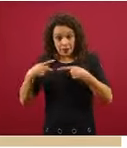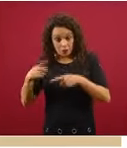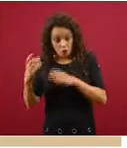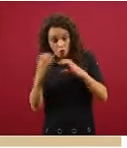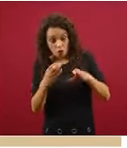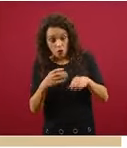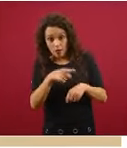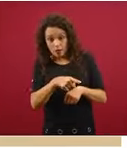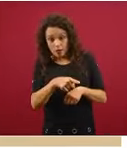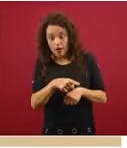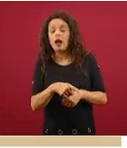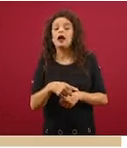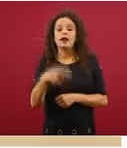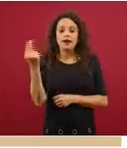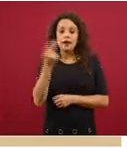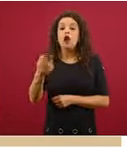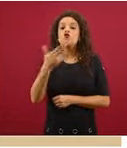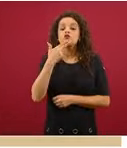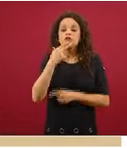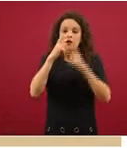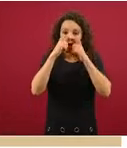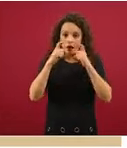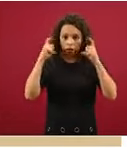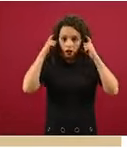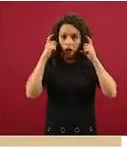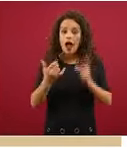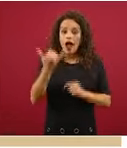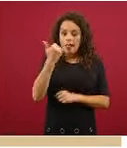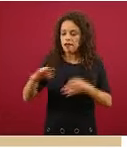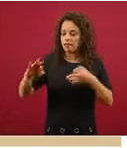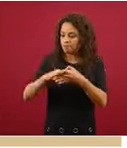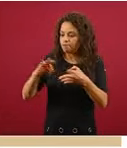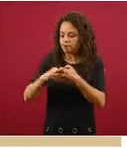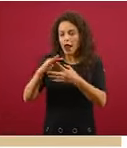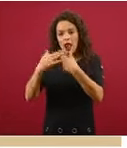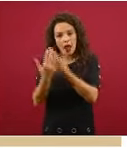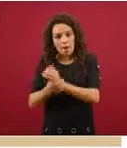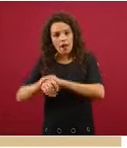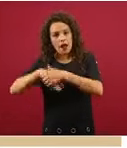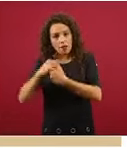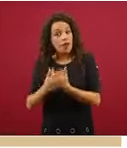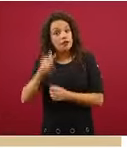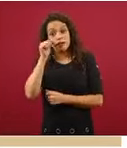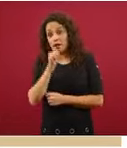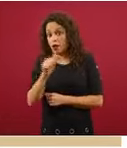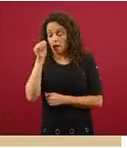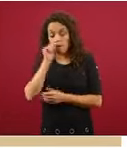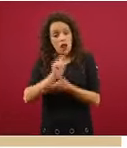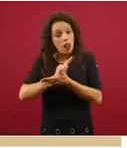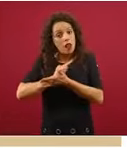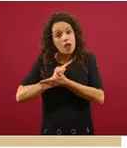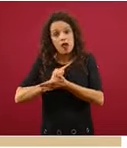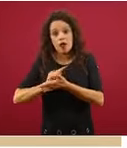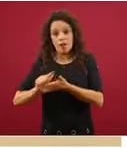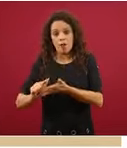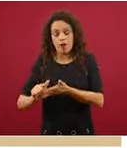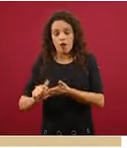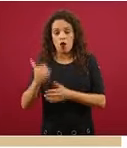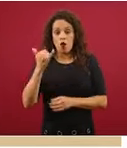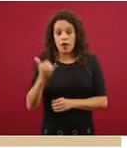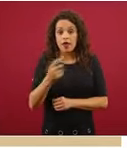mantener y lavar sus manos frecuentemente, mantener siempre limpias sus manos. Y debe conocer también